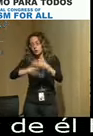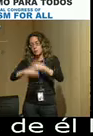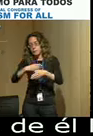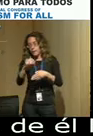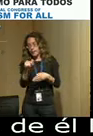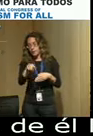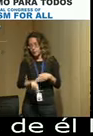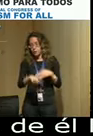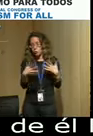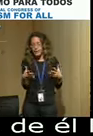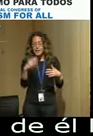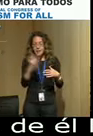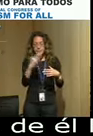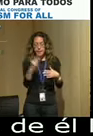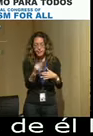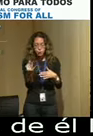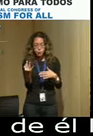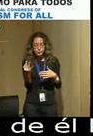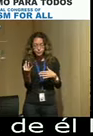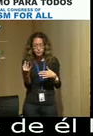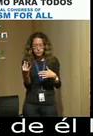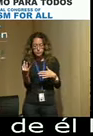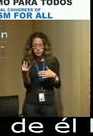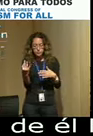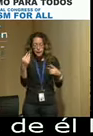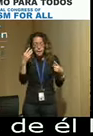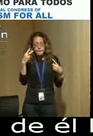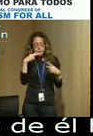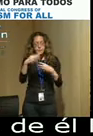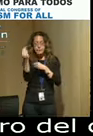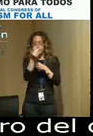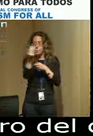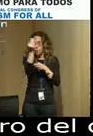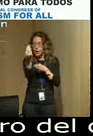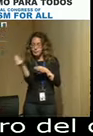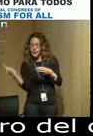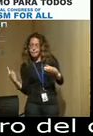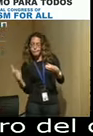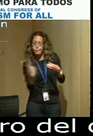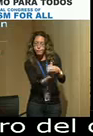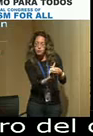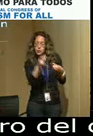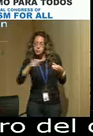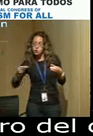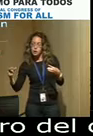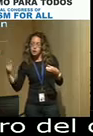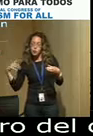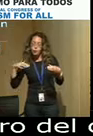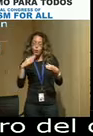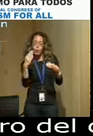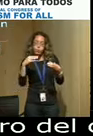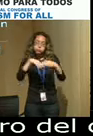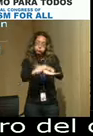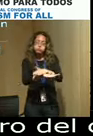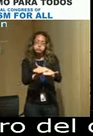buscar fórmulas para incrementar no solamente la participación de las personas con discapacidad, por supuesto que sí, dentro de la industria turística, sino que tenemos que